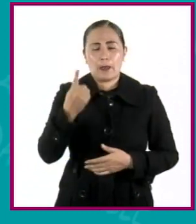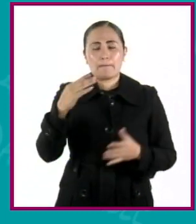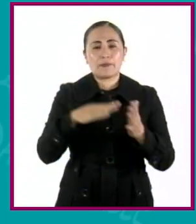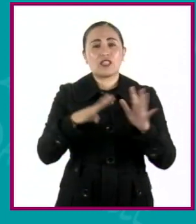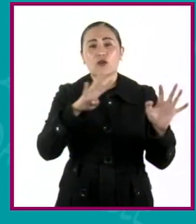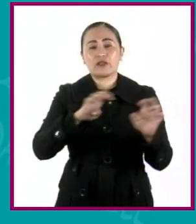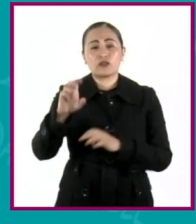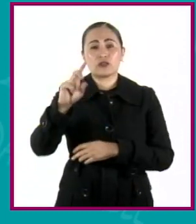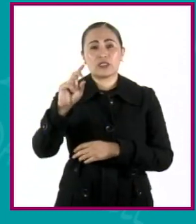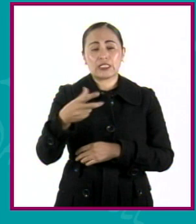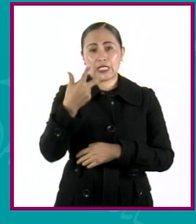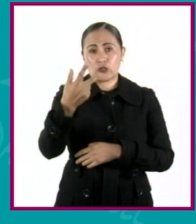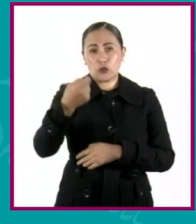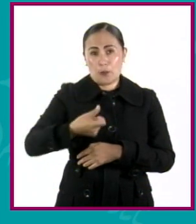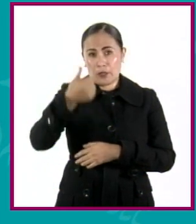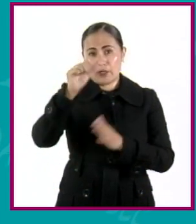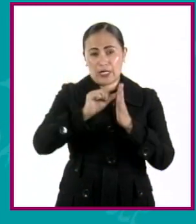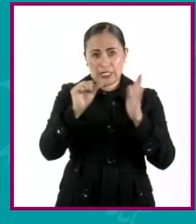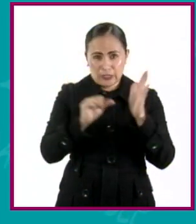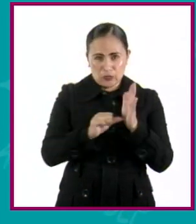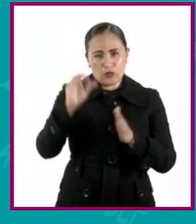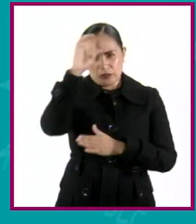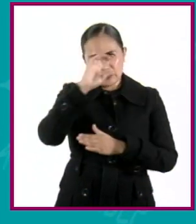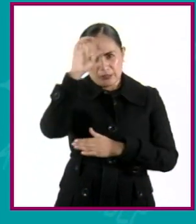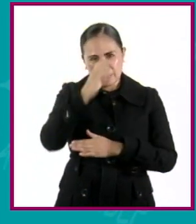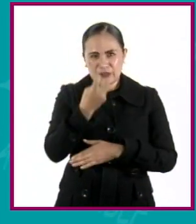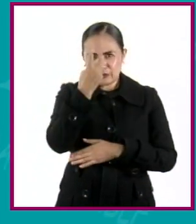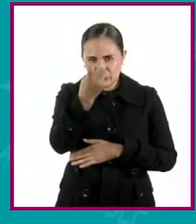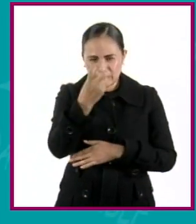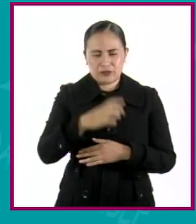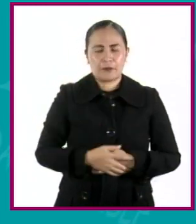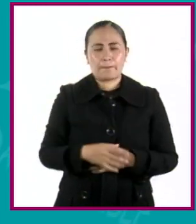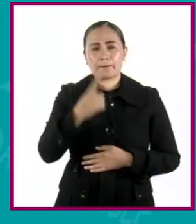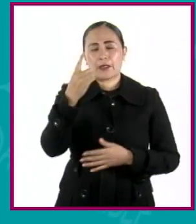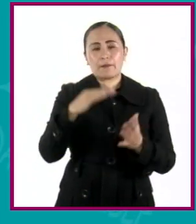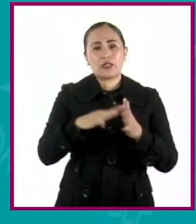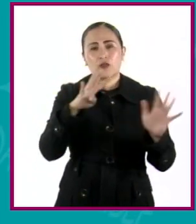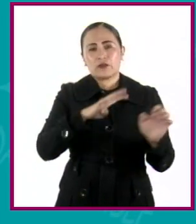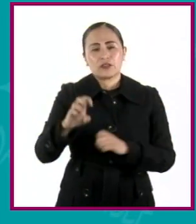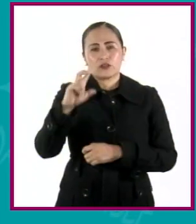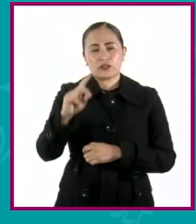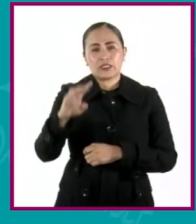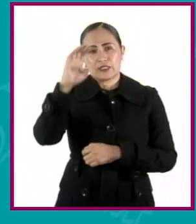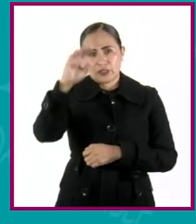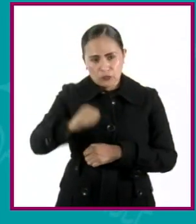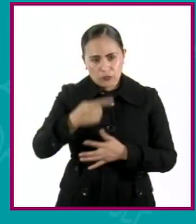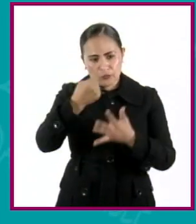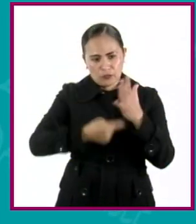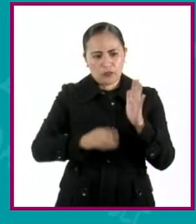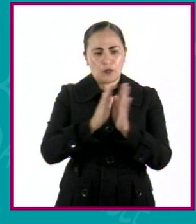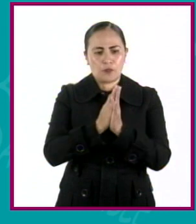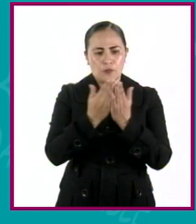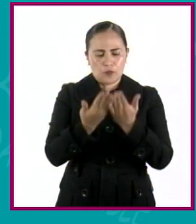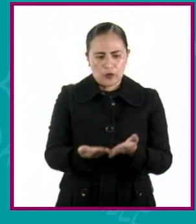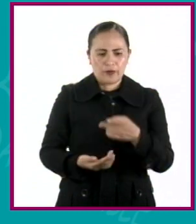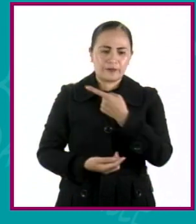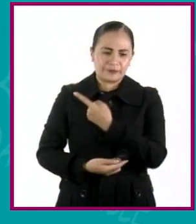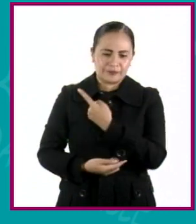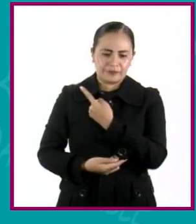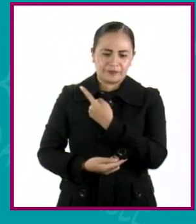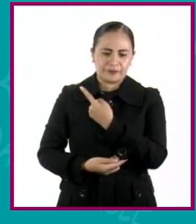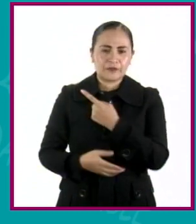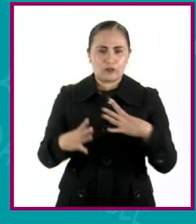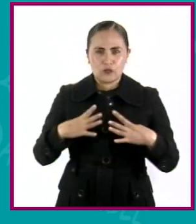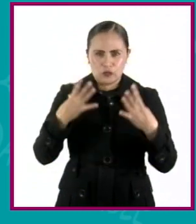el primer texto científico sobre esta disciplina y en 1939 creó The Bulletin of Mathematical